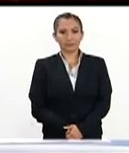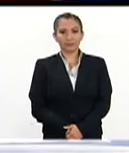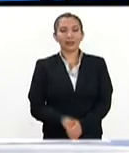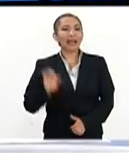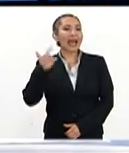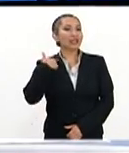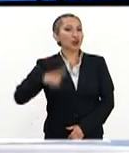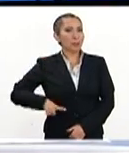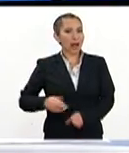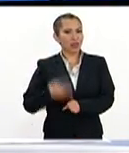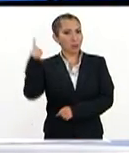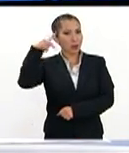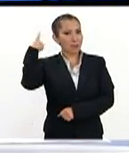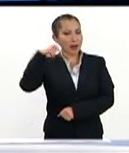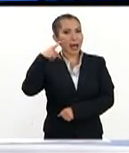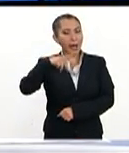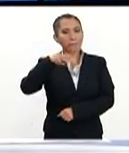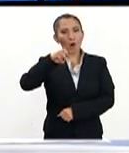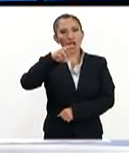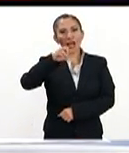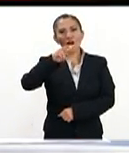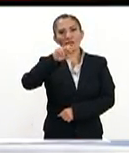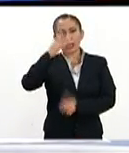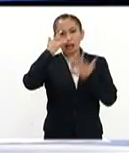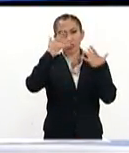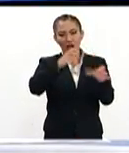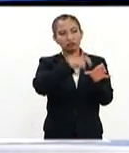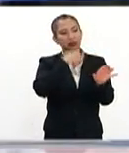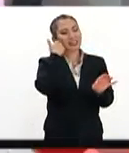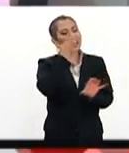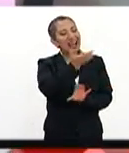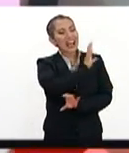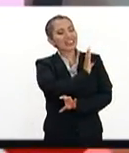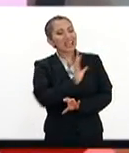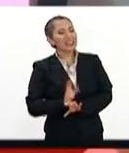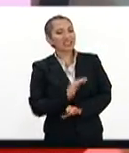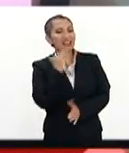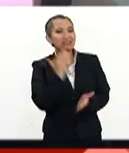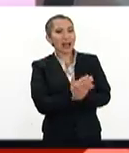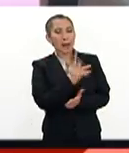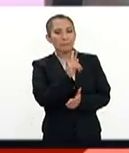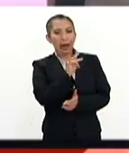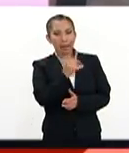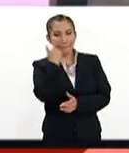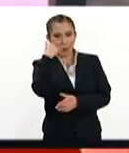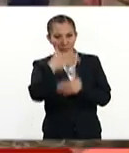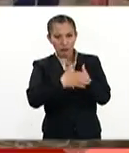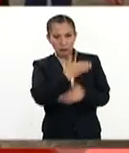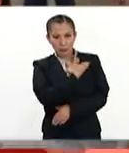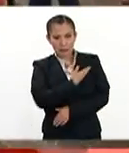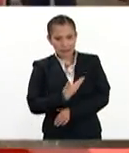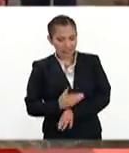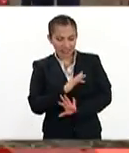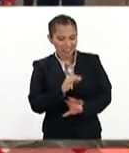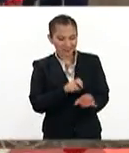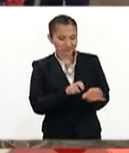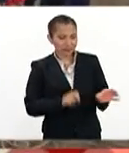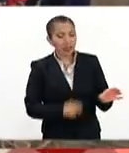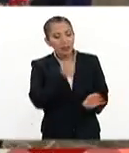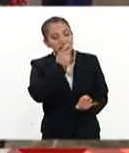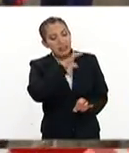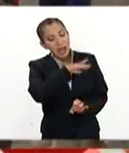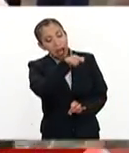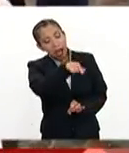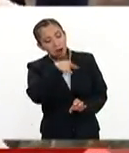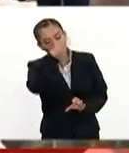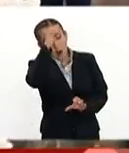El exgobernador de Puebla, Rafael Moreno Valle, renunció a su aspiración de la candidatura del PAN por la presidencia, ya que dijo